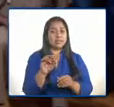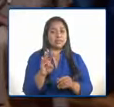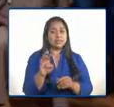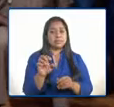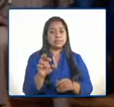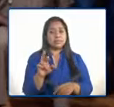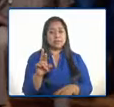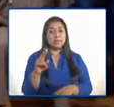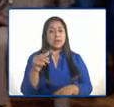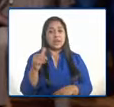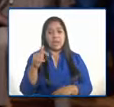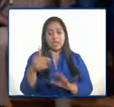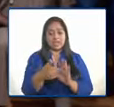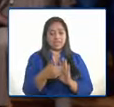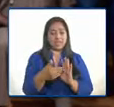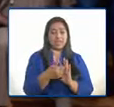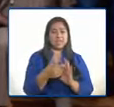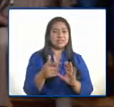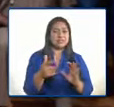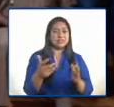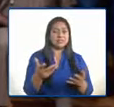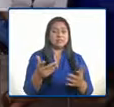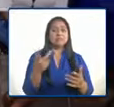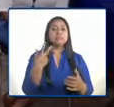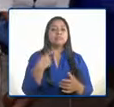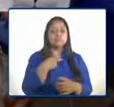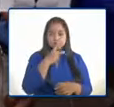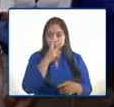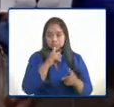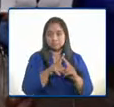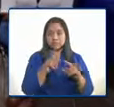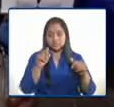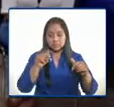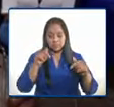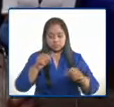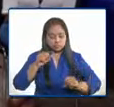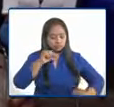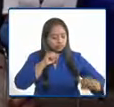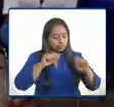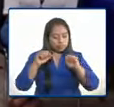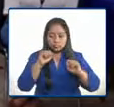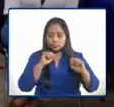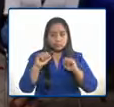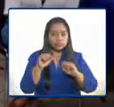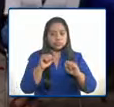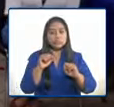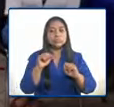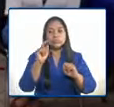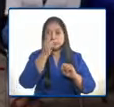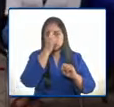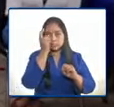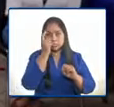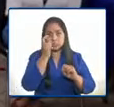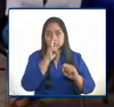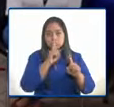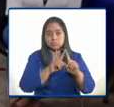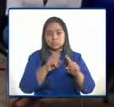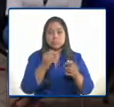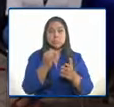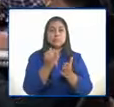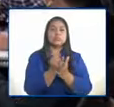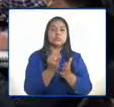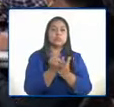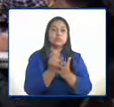De tal manera que nosotros también en este momento estamos trabajando con las